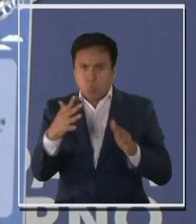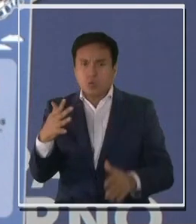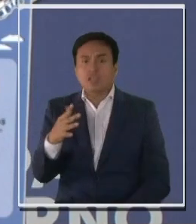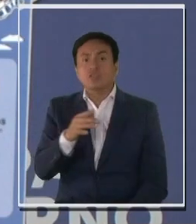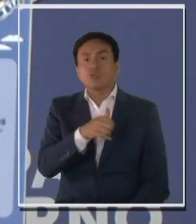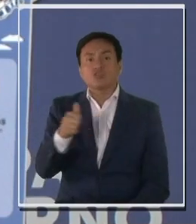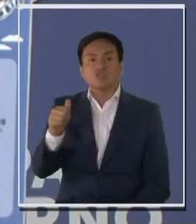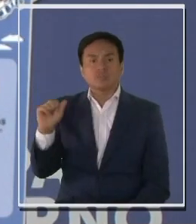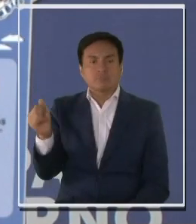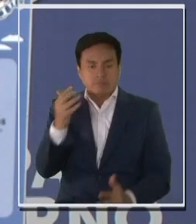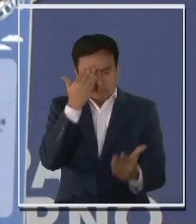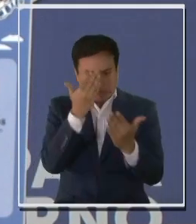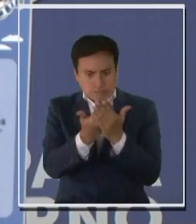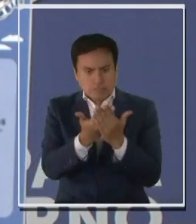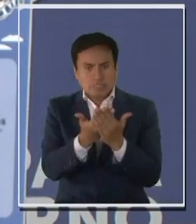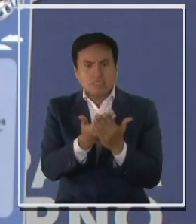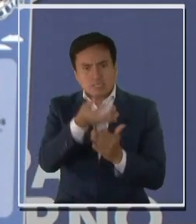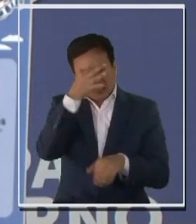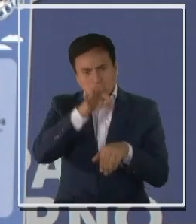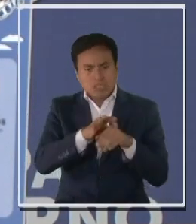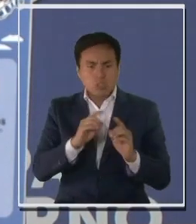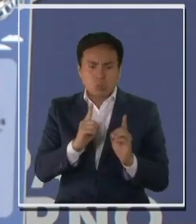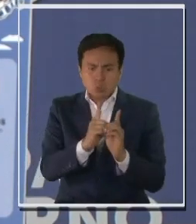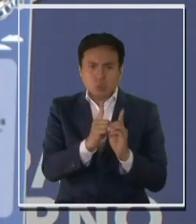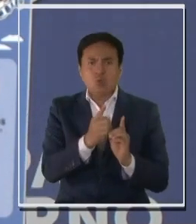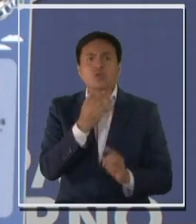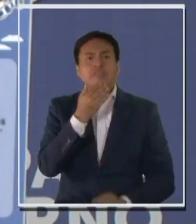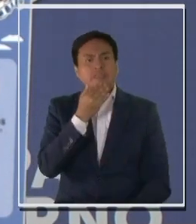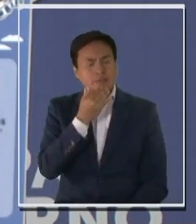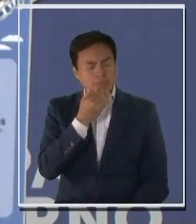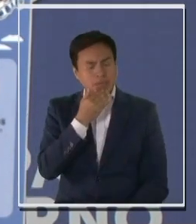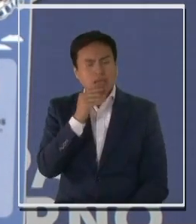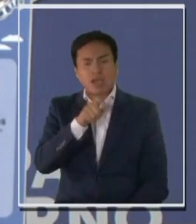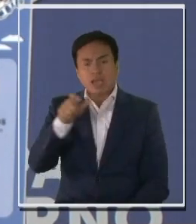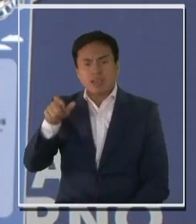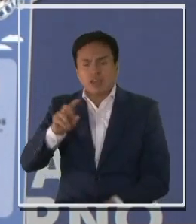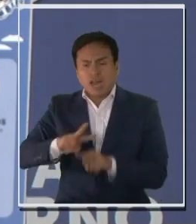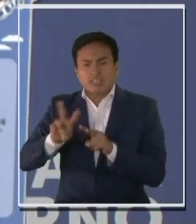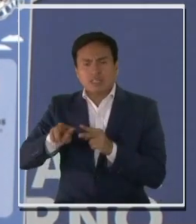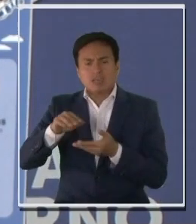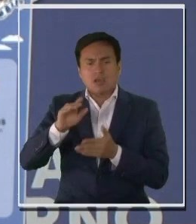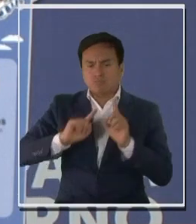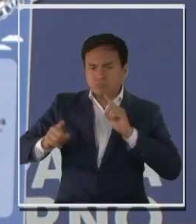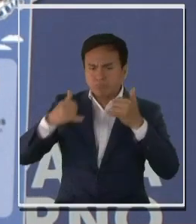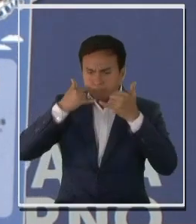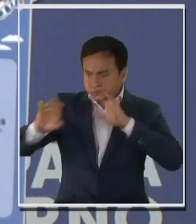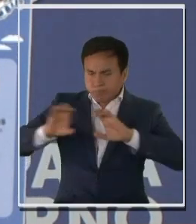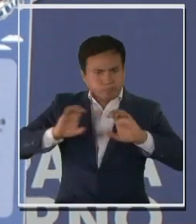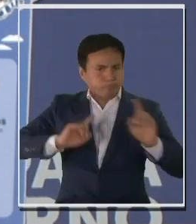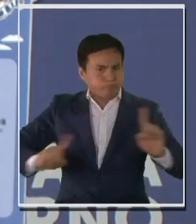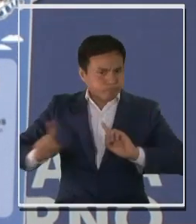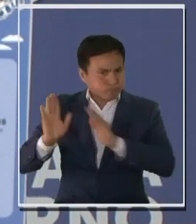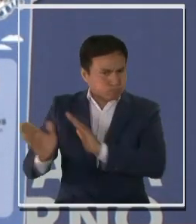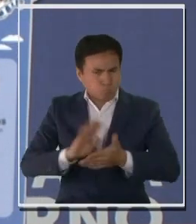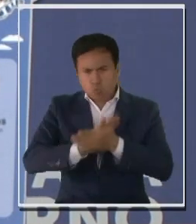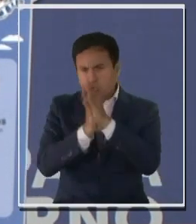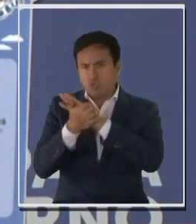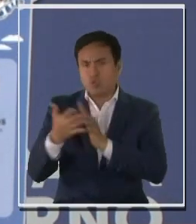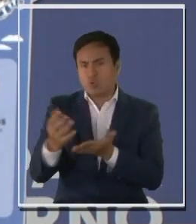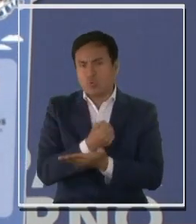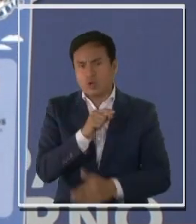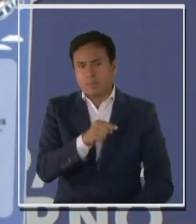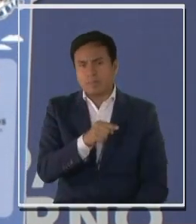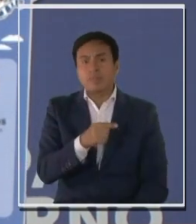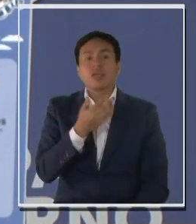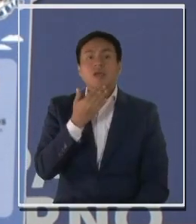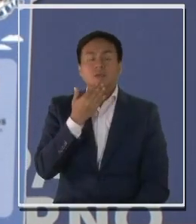aquellos que están en primera línea al lado de la cama del paciente pero también aquellos que generan toda la logística para que esto ocurra y